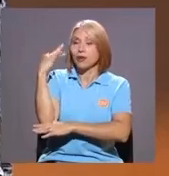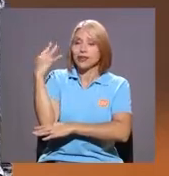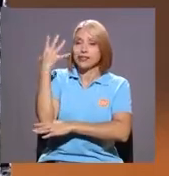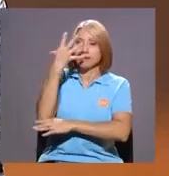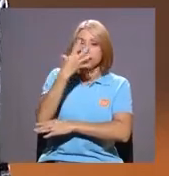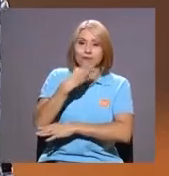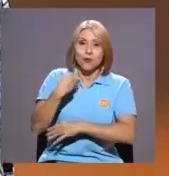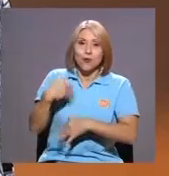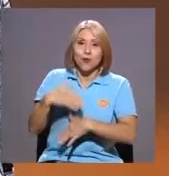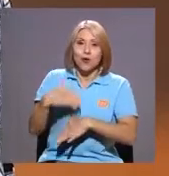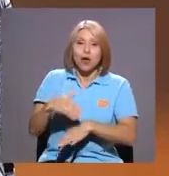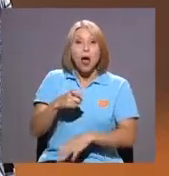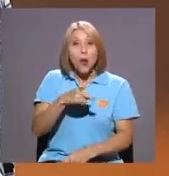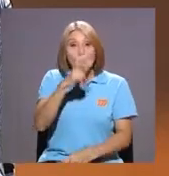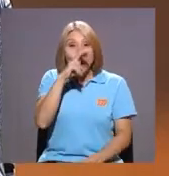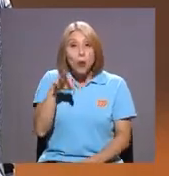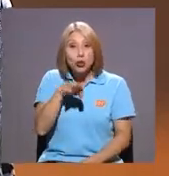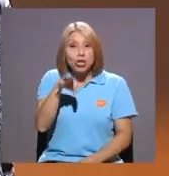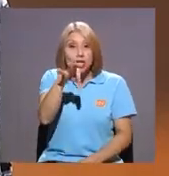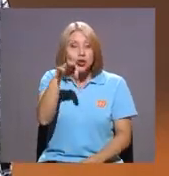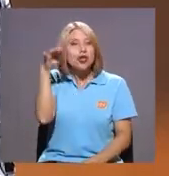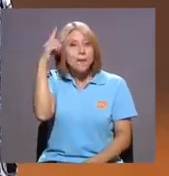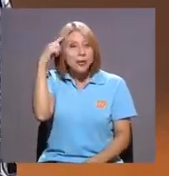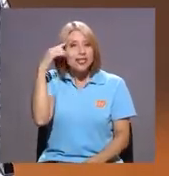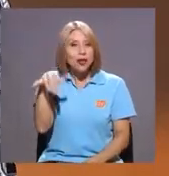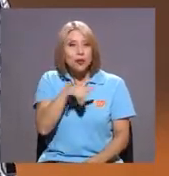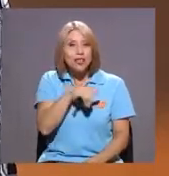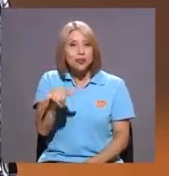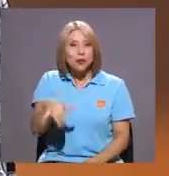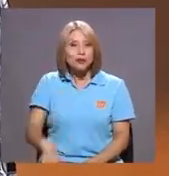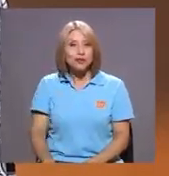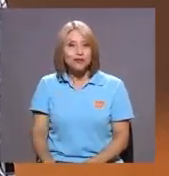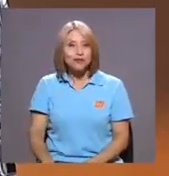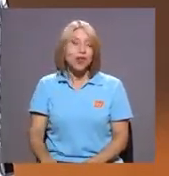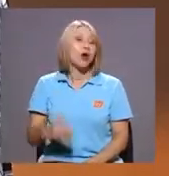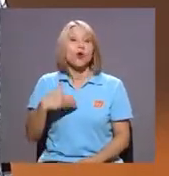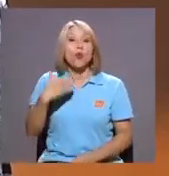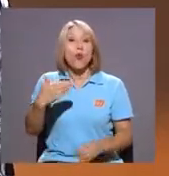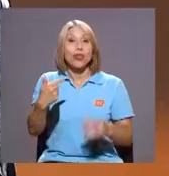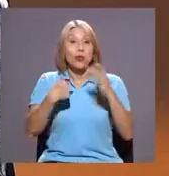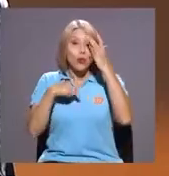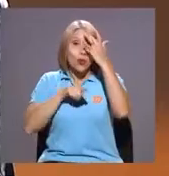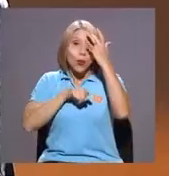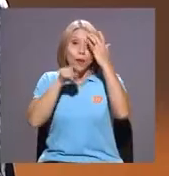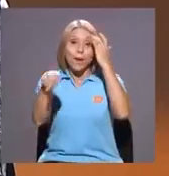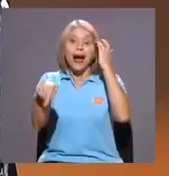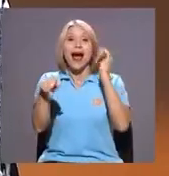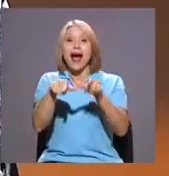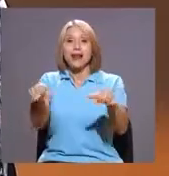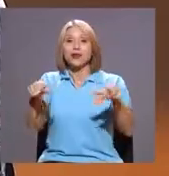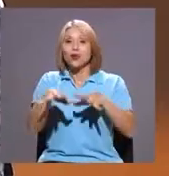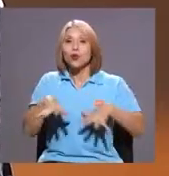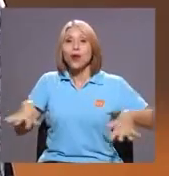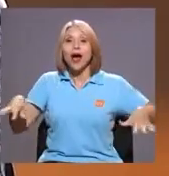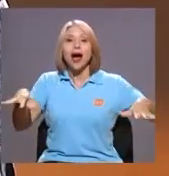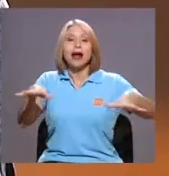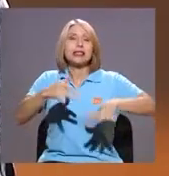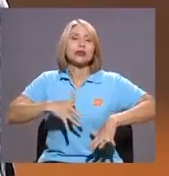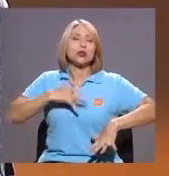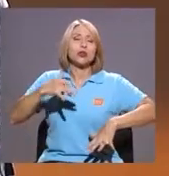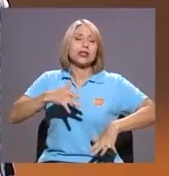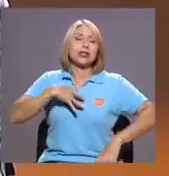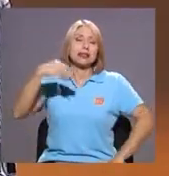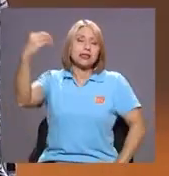mosquitos piensan lo mismo, más o menos. Es que cuando uno está en esas zonas y le está pegando un sol